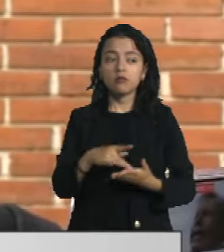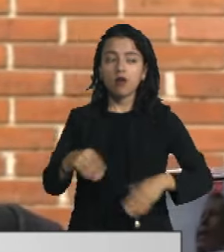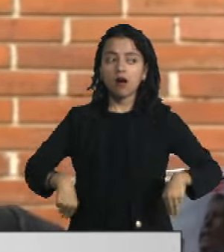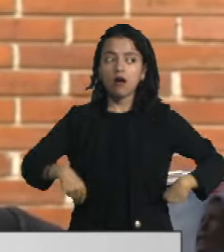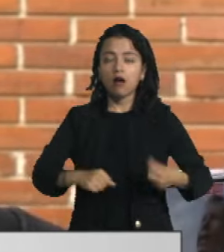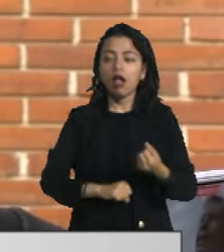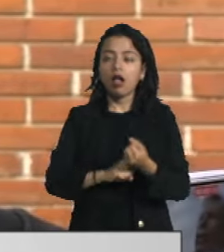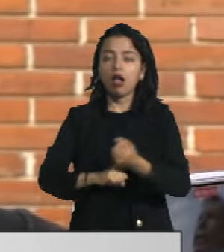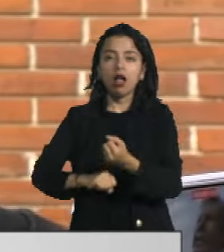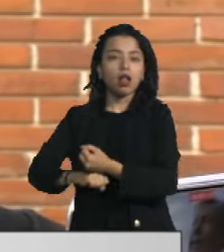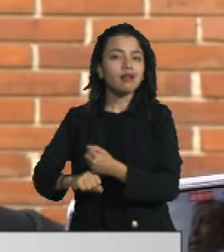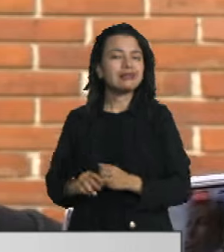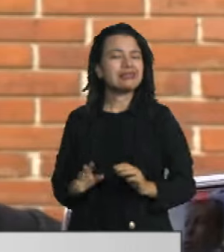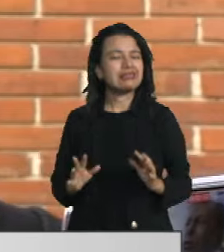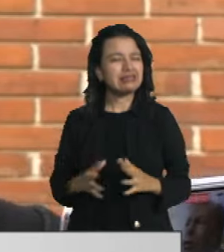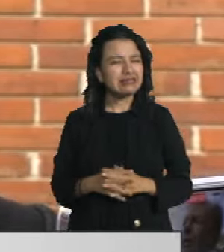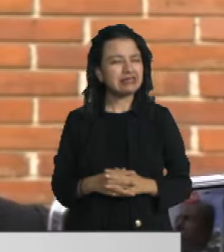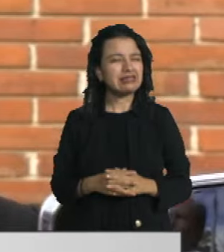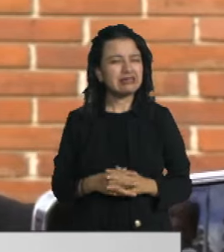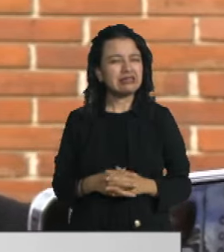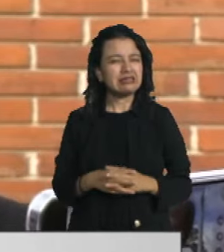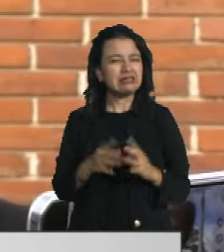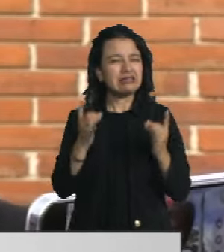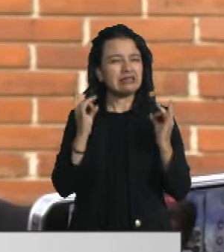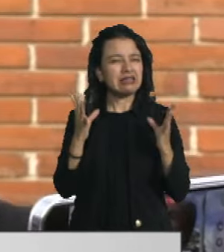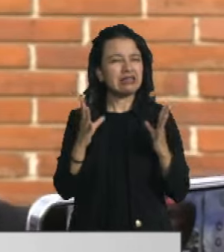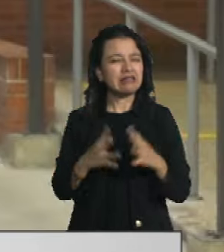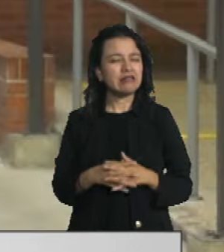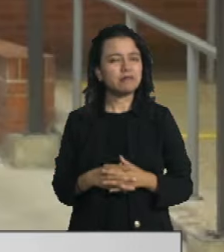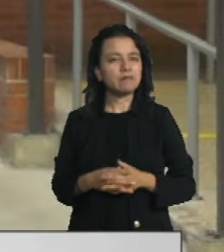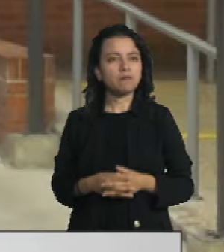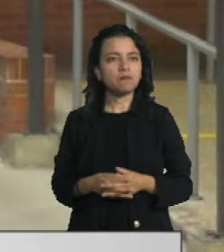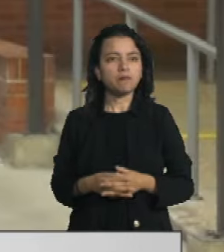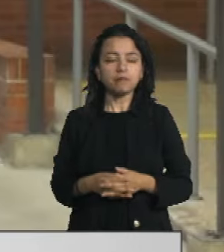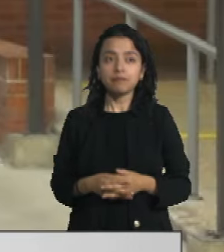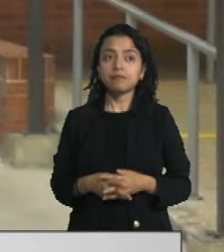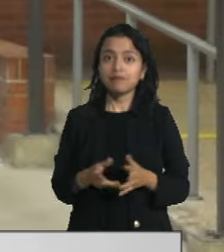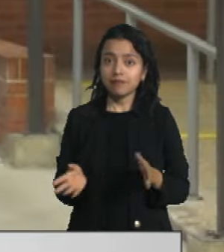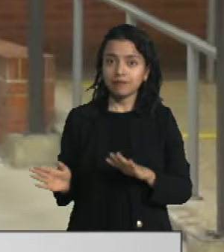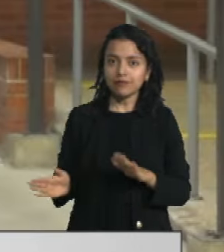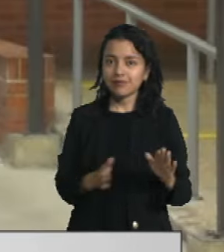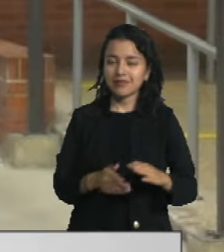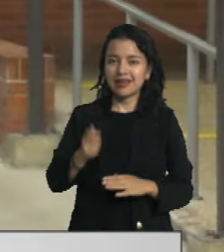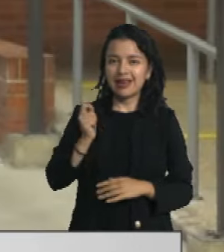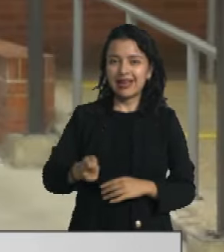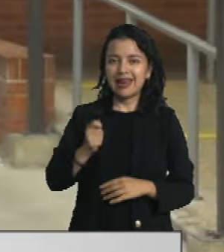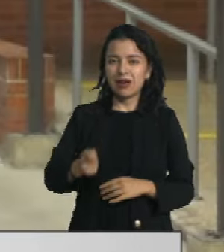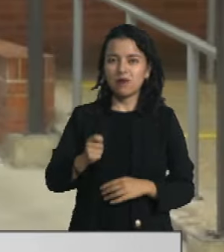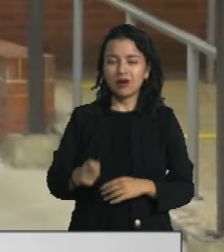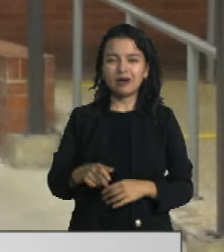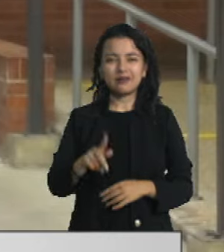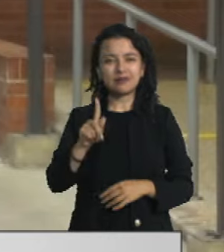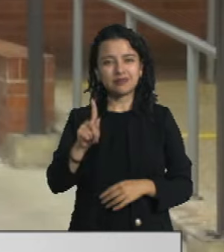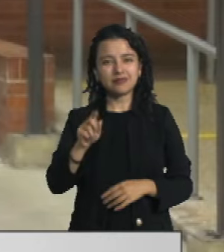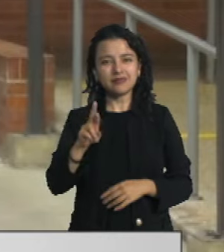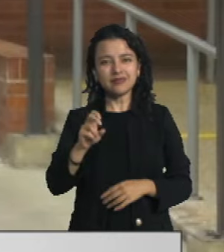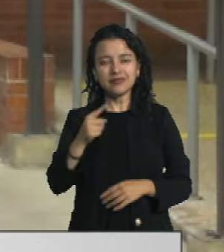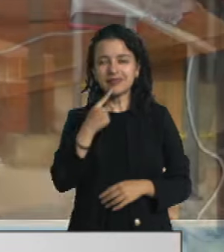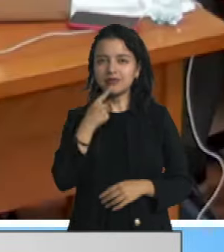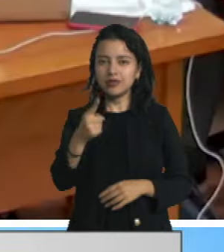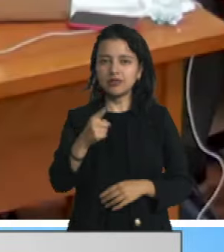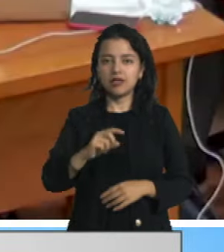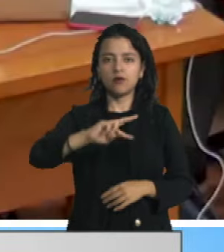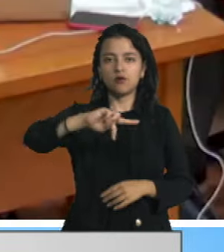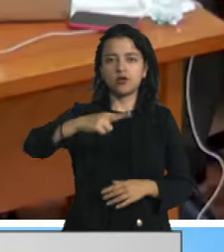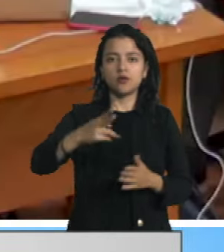este entramado escabroso de corrupción nacional. También ha dicho el abogado Francisco Bernate que habrá una segunda etapa